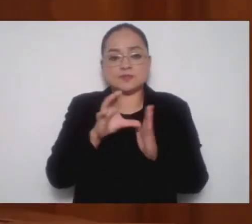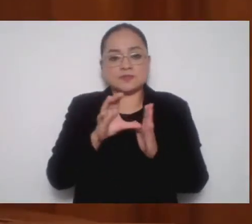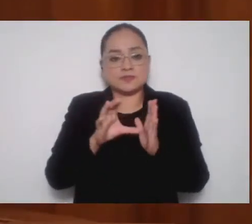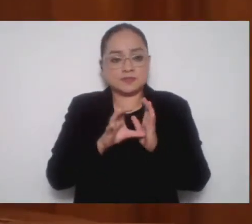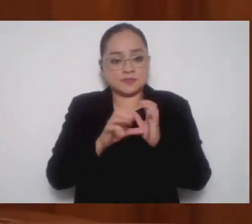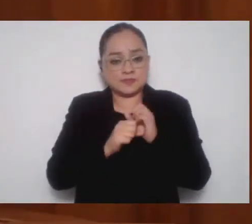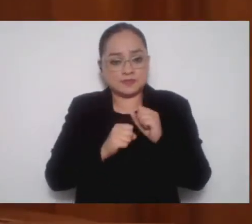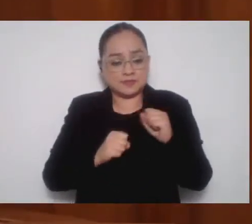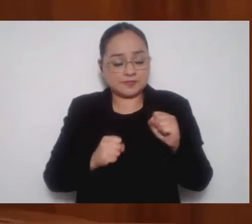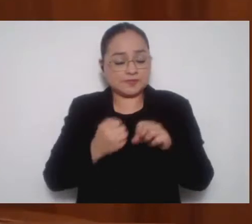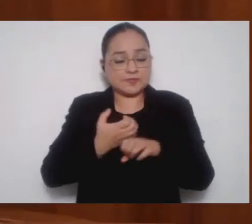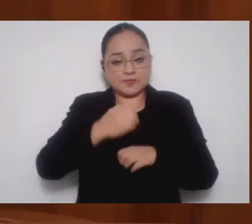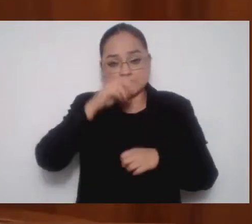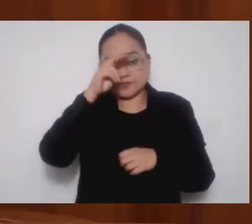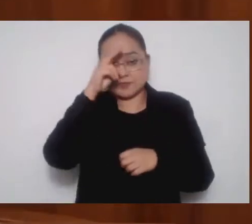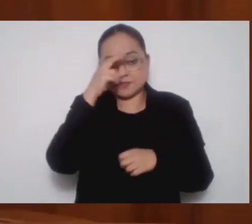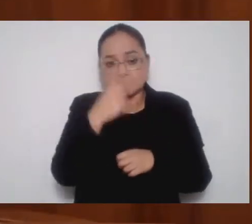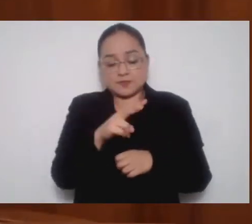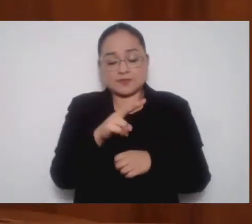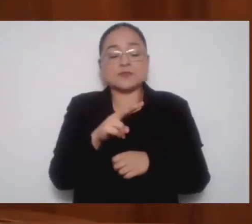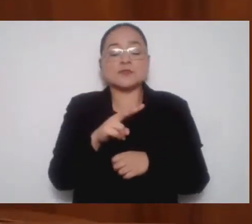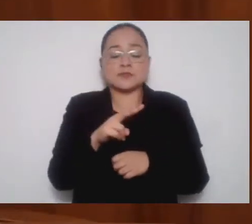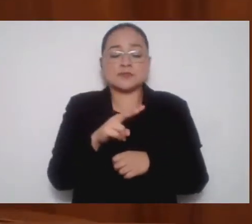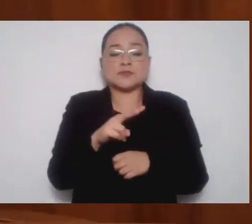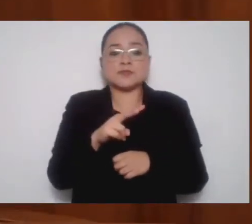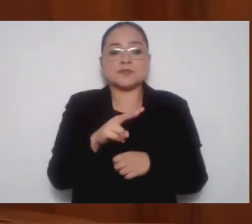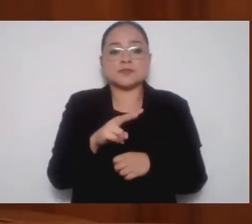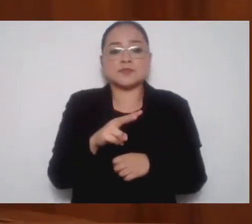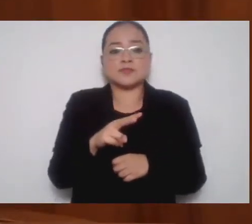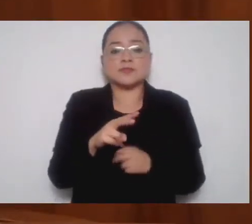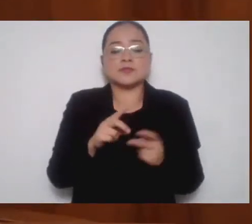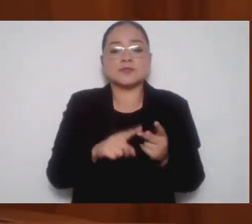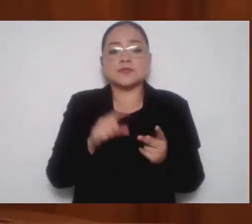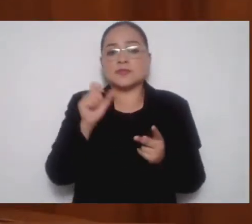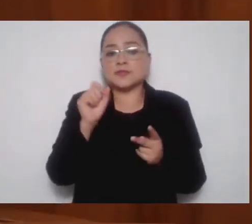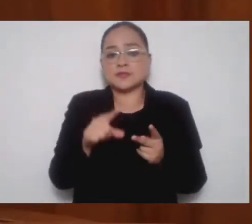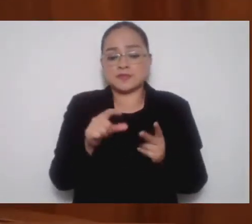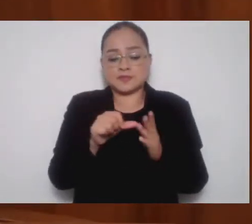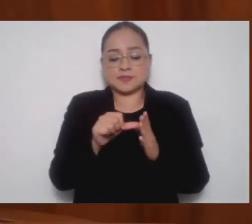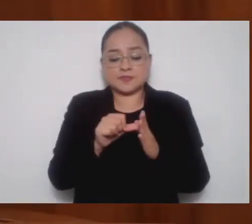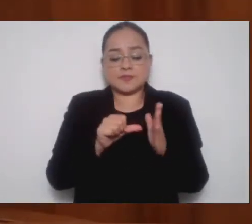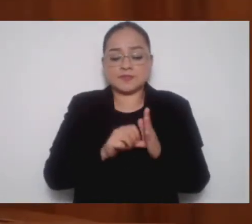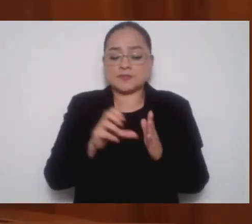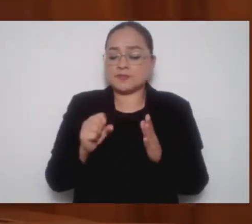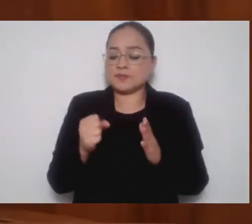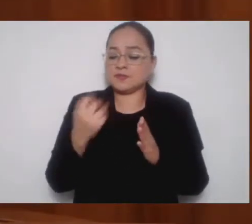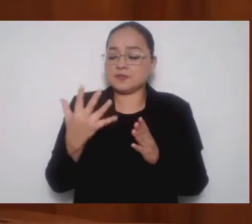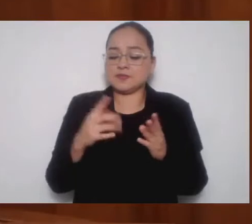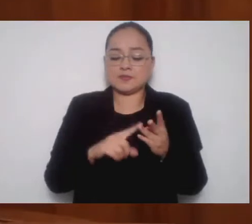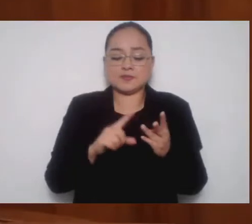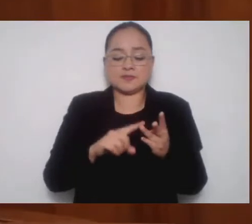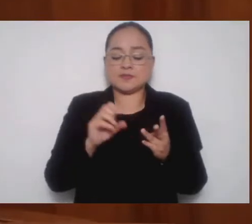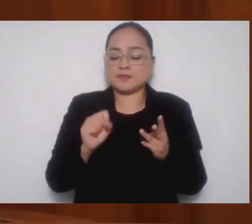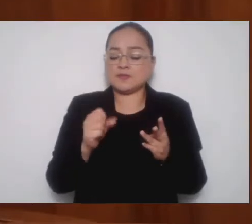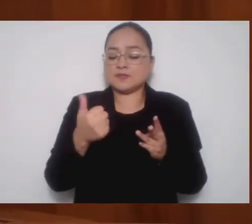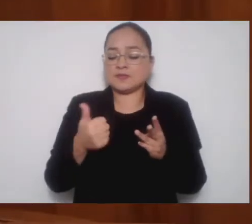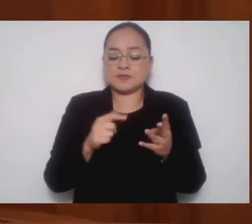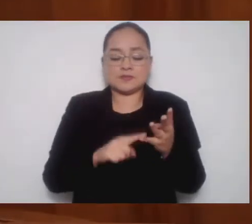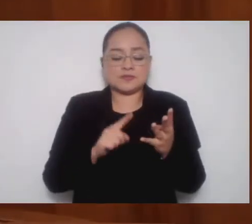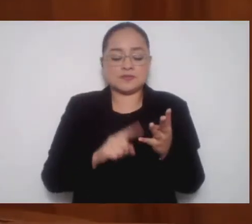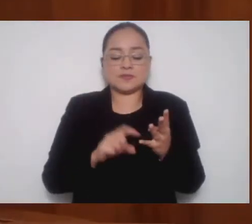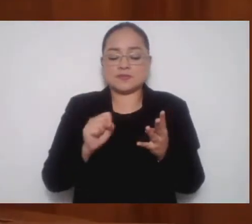de la Constitución Política del Estado Libre y Soberano de México 65,